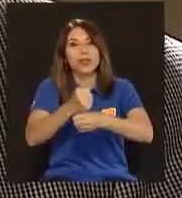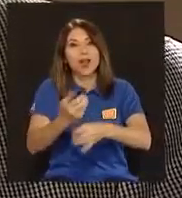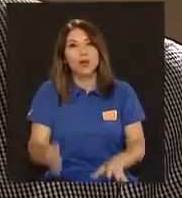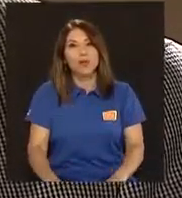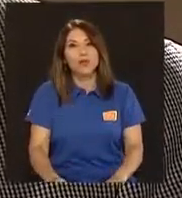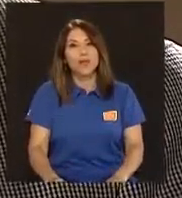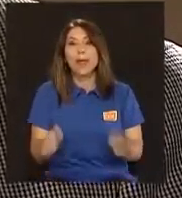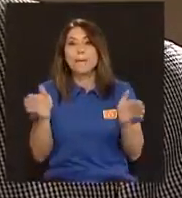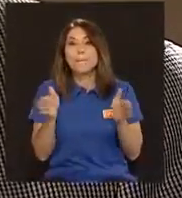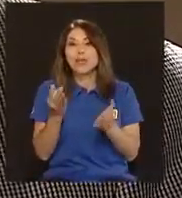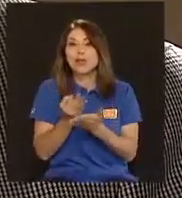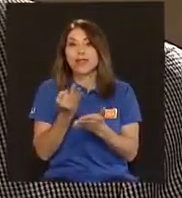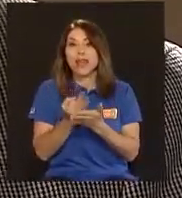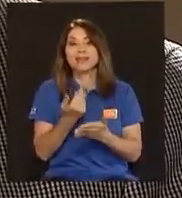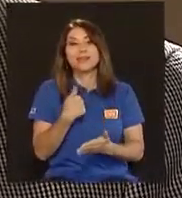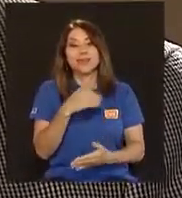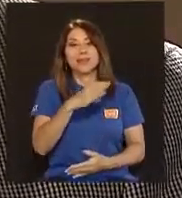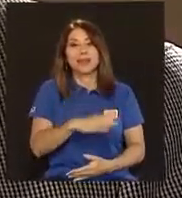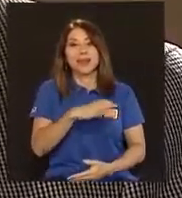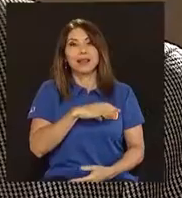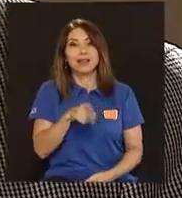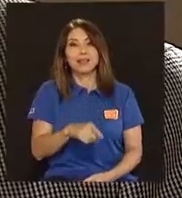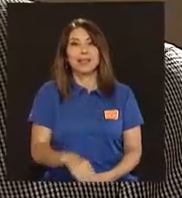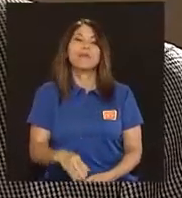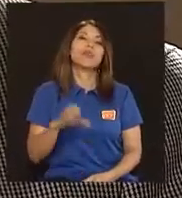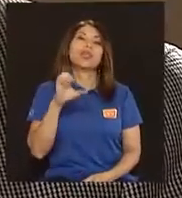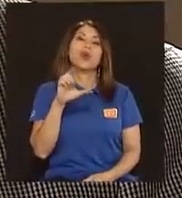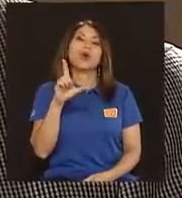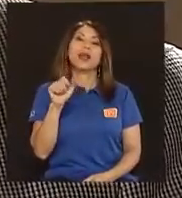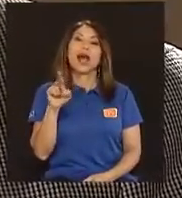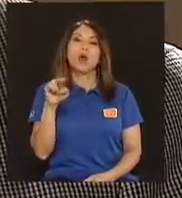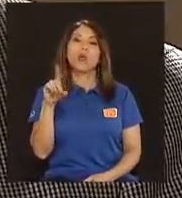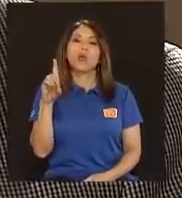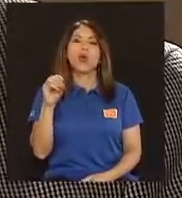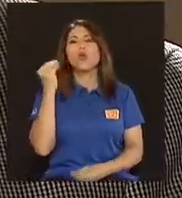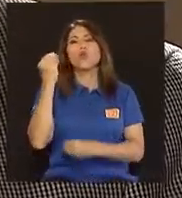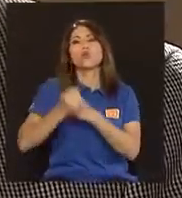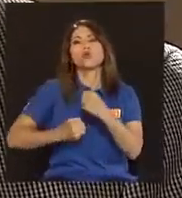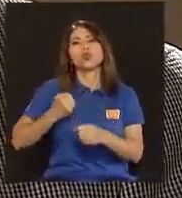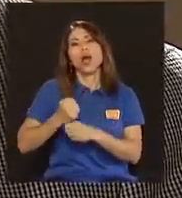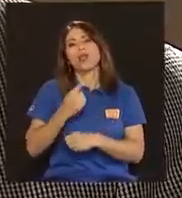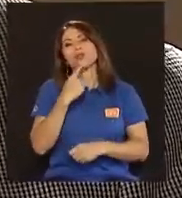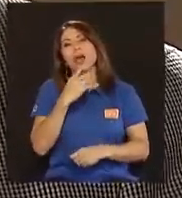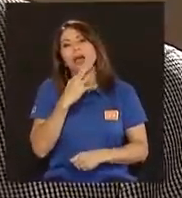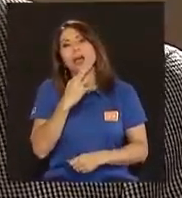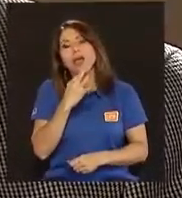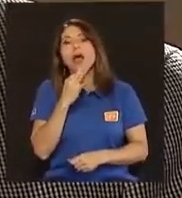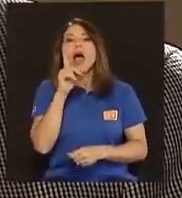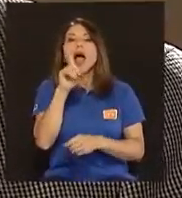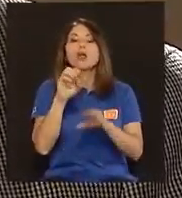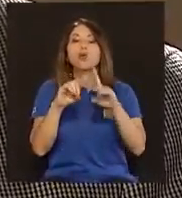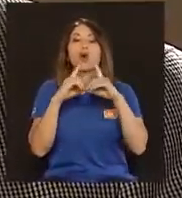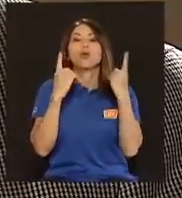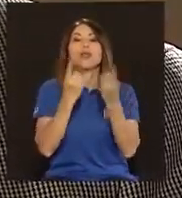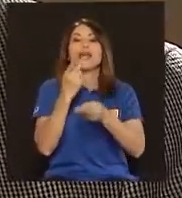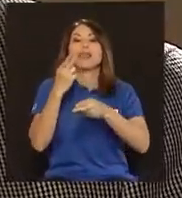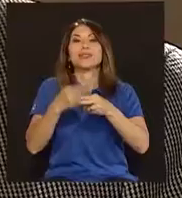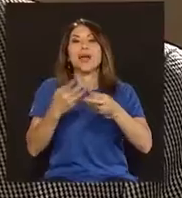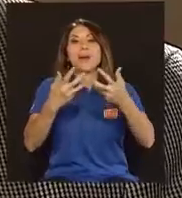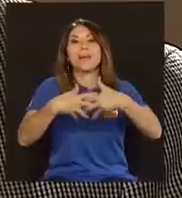Las microfinanzas tienen esa característica y don Claudio nos viene mencionando de hace muchísimos años. Hay una unidad que se llama empresa